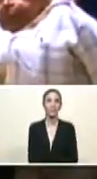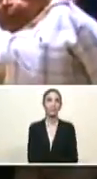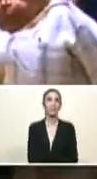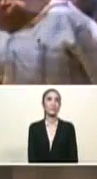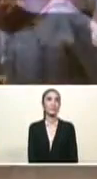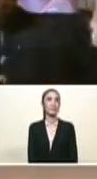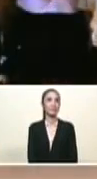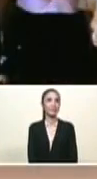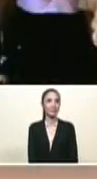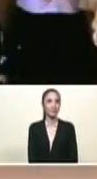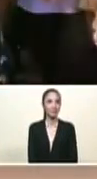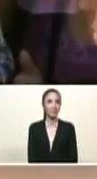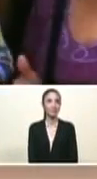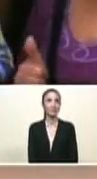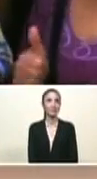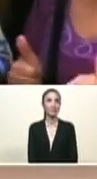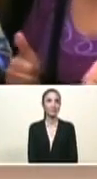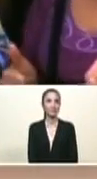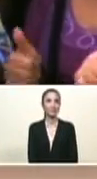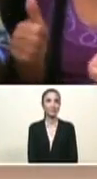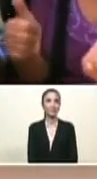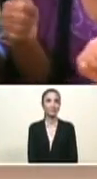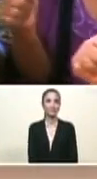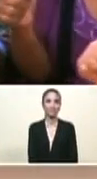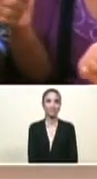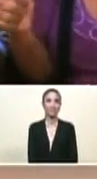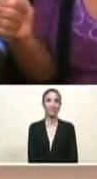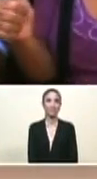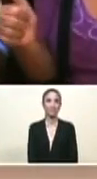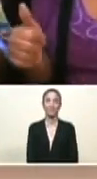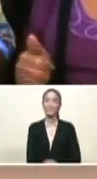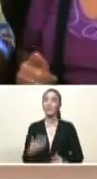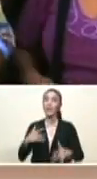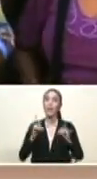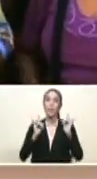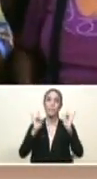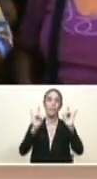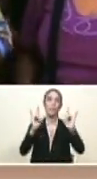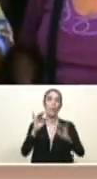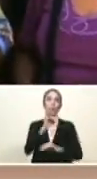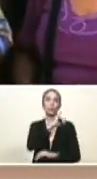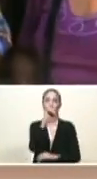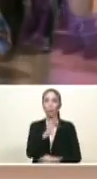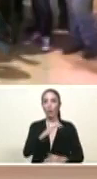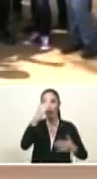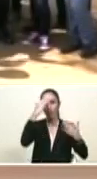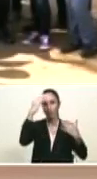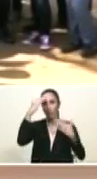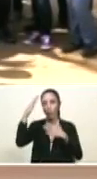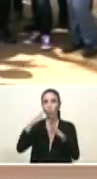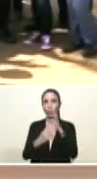Y nosotros amamos al Zulia, a Cabima. Saludo, Cabima.